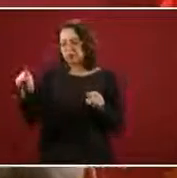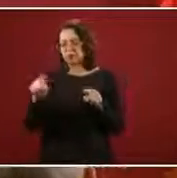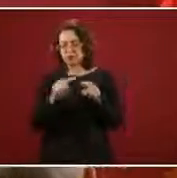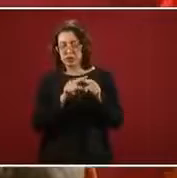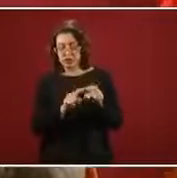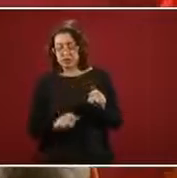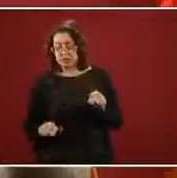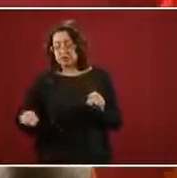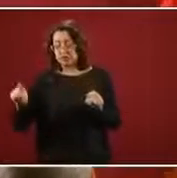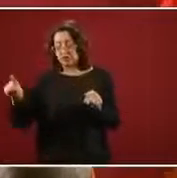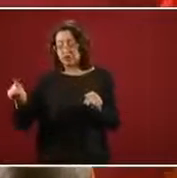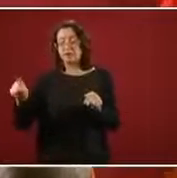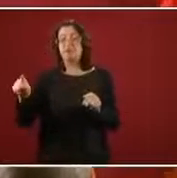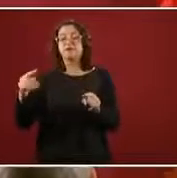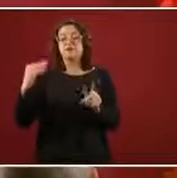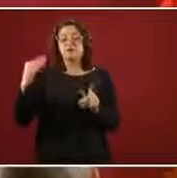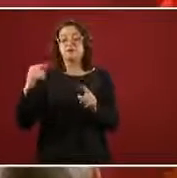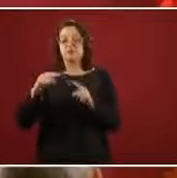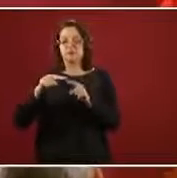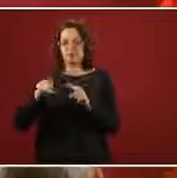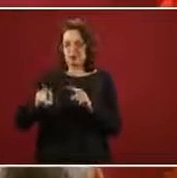Este es un tramo,